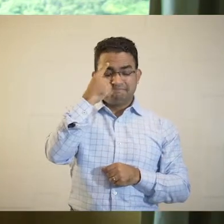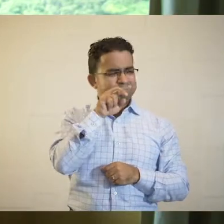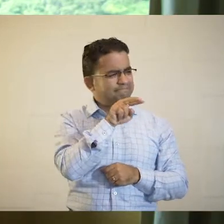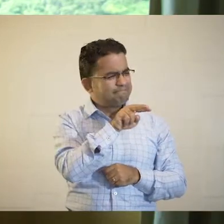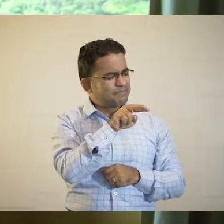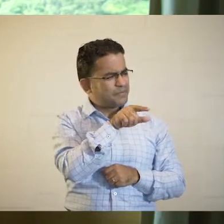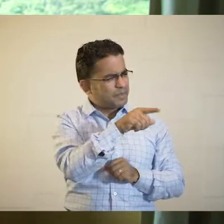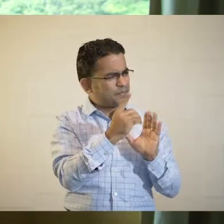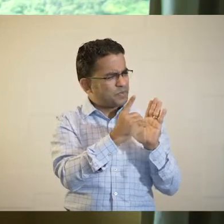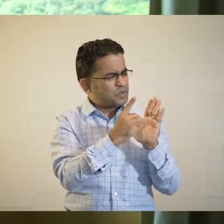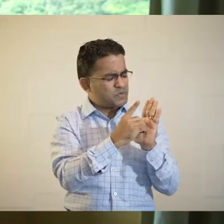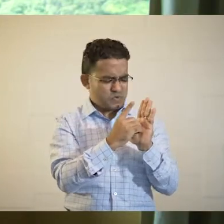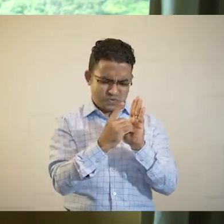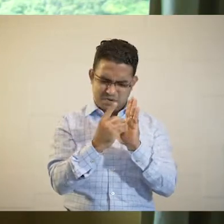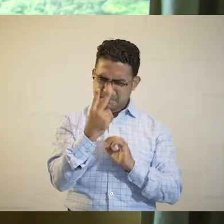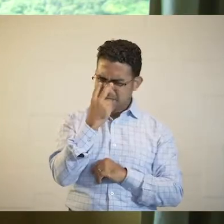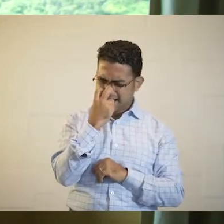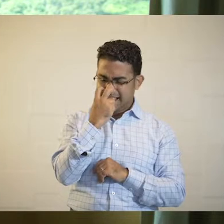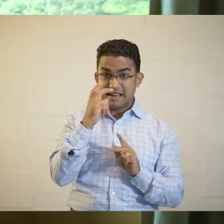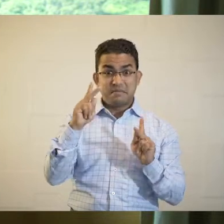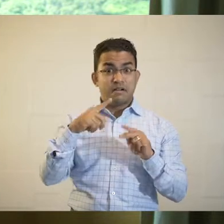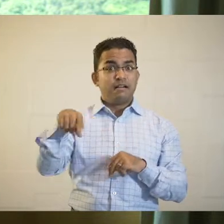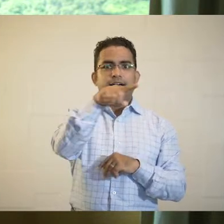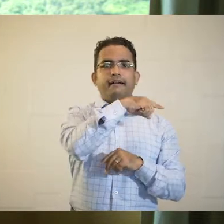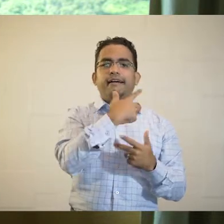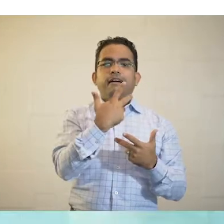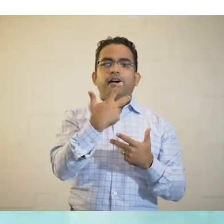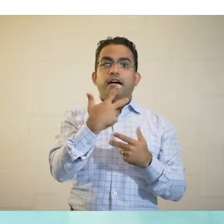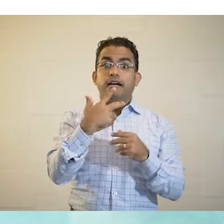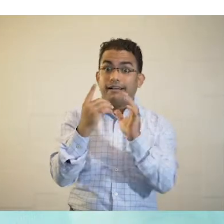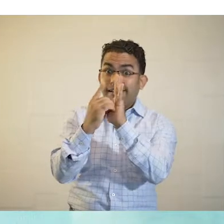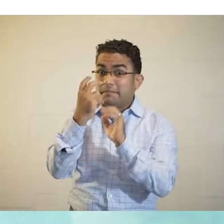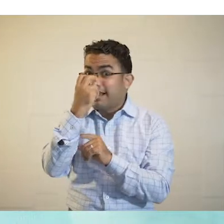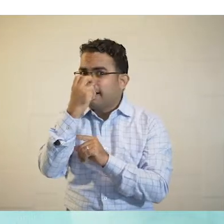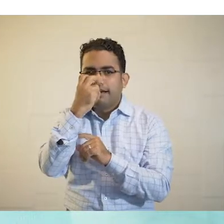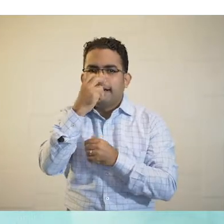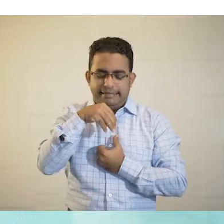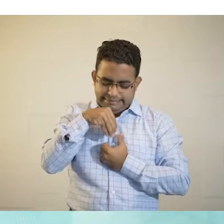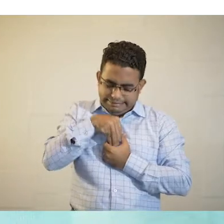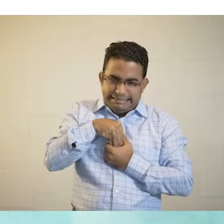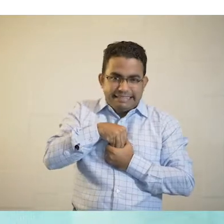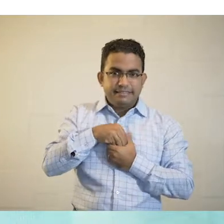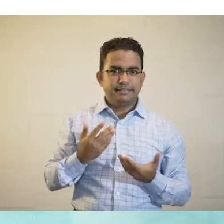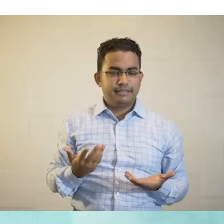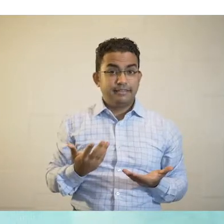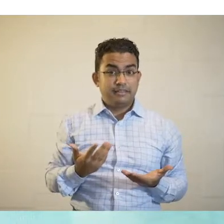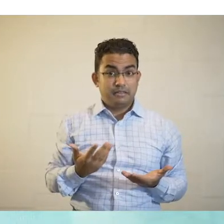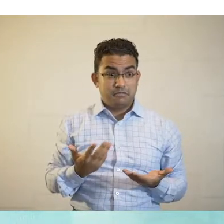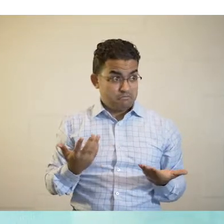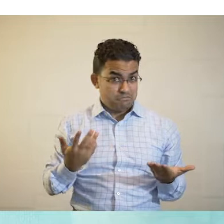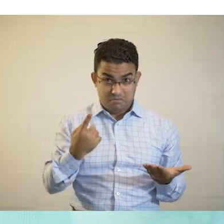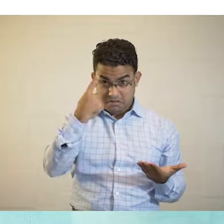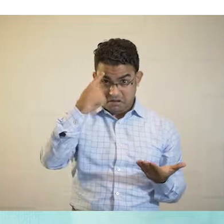en esa discapacidad que no se ve, que llevamos todos. ¿Quién